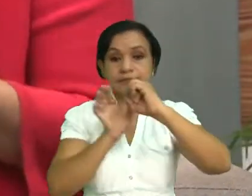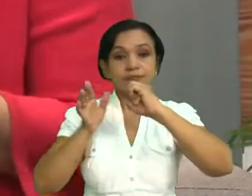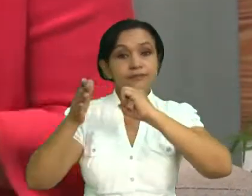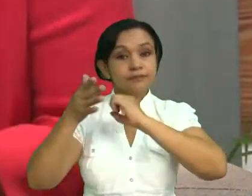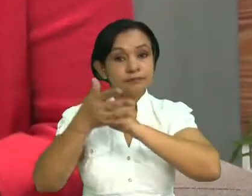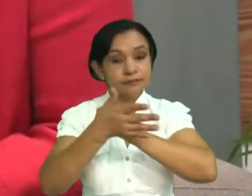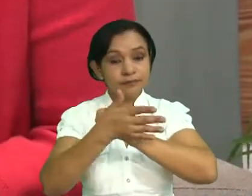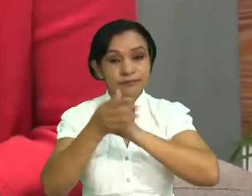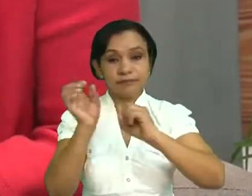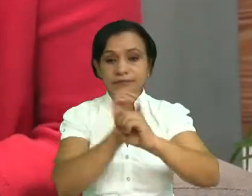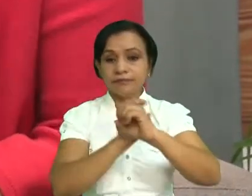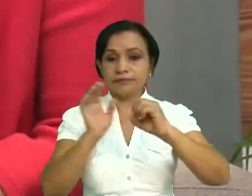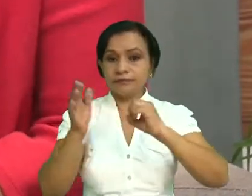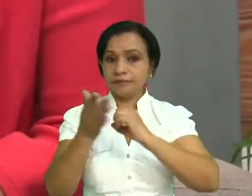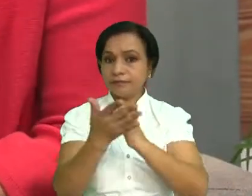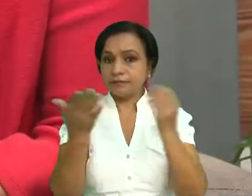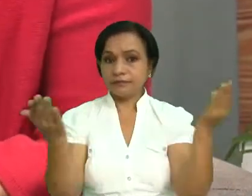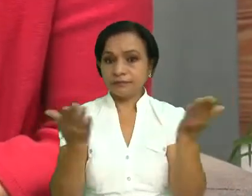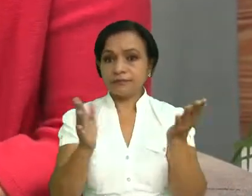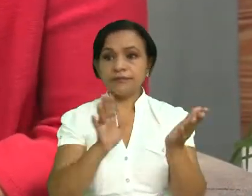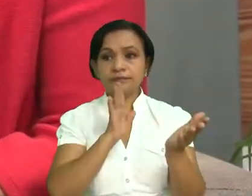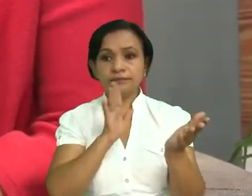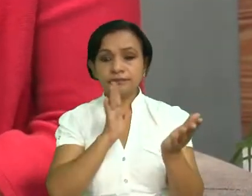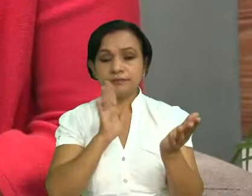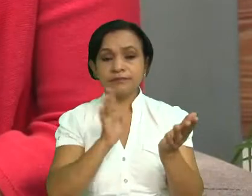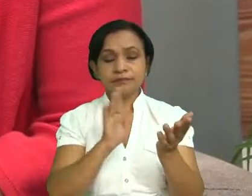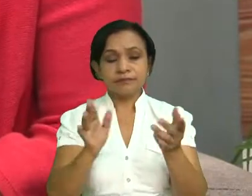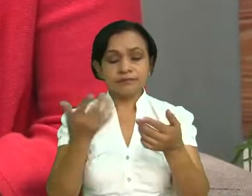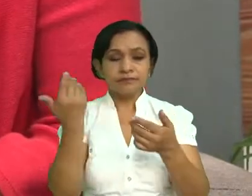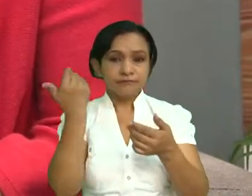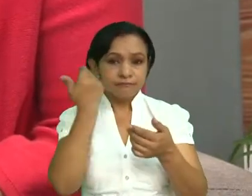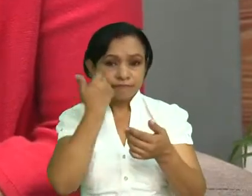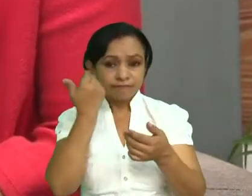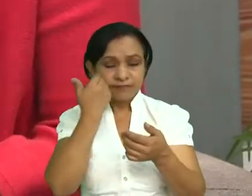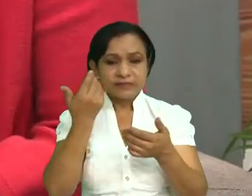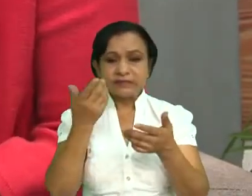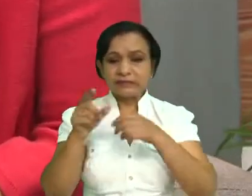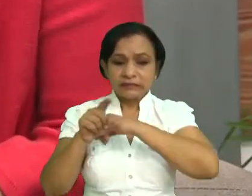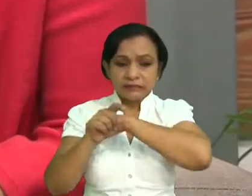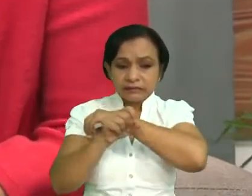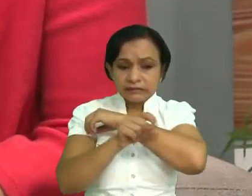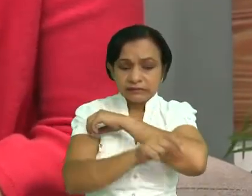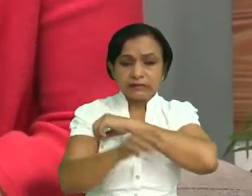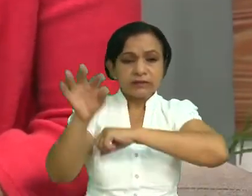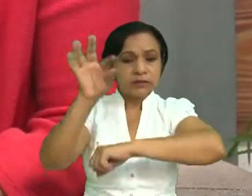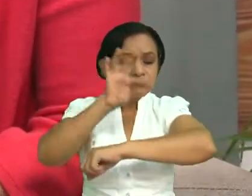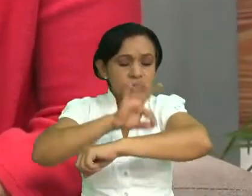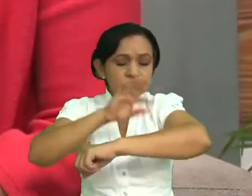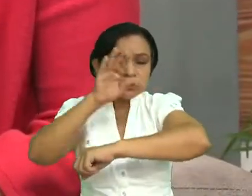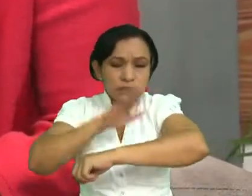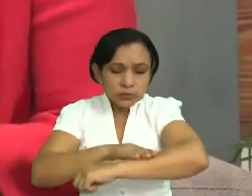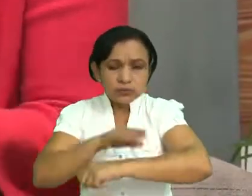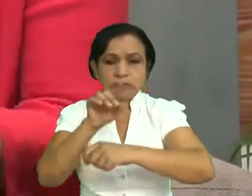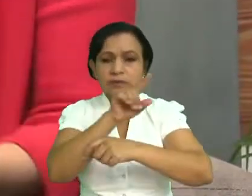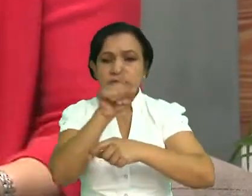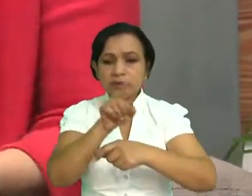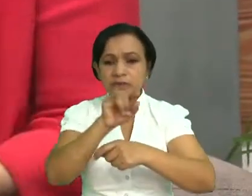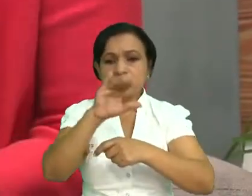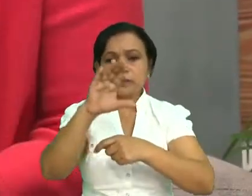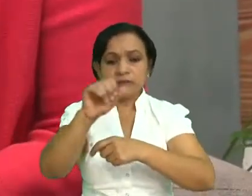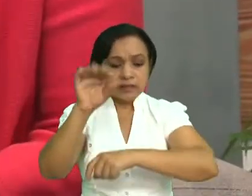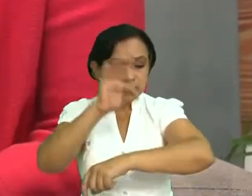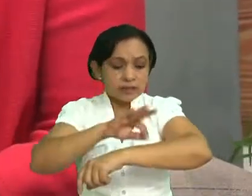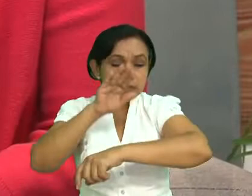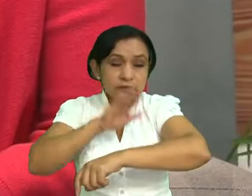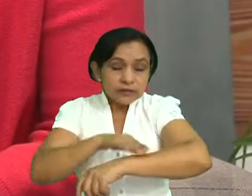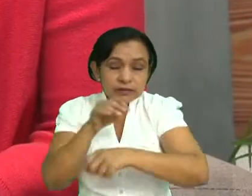solamente del coronavirus. Realmente, cuando hablamos de leptospirosis, cuando hablamos de chikungunya, de zika, del dengue,